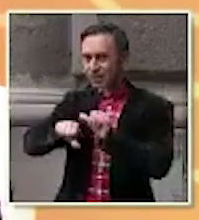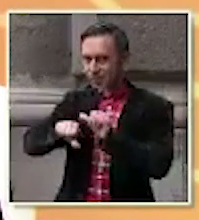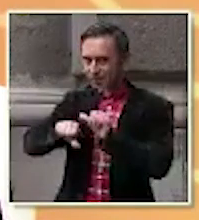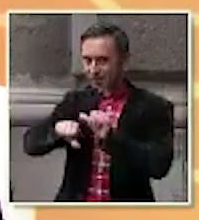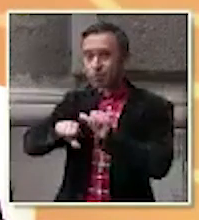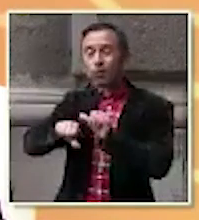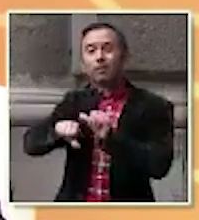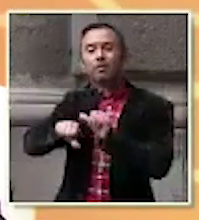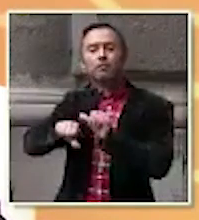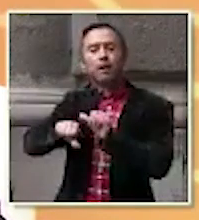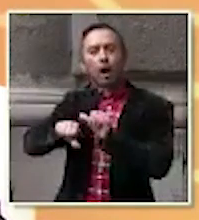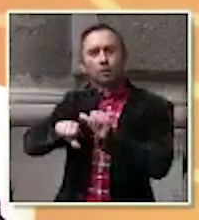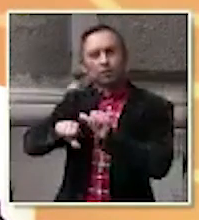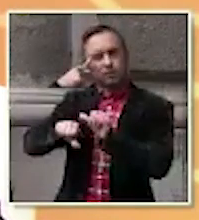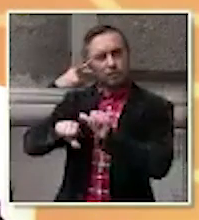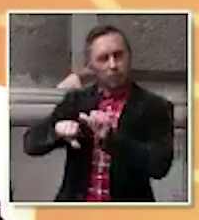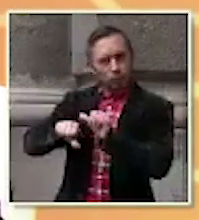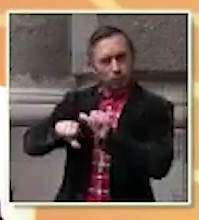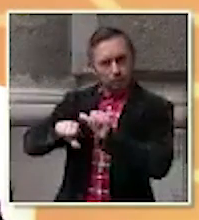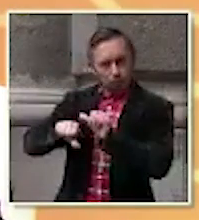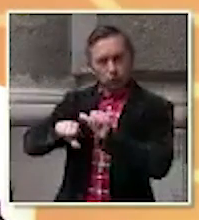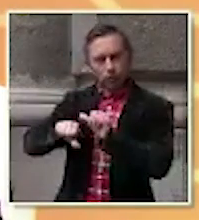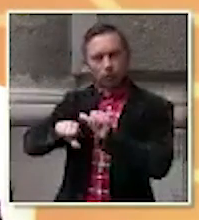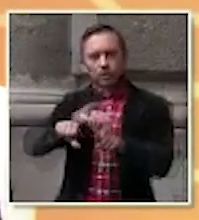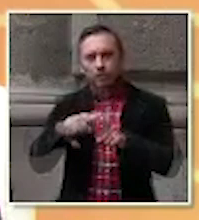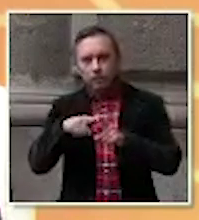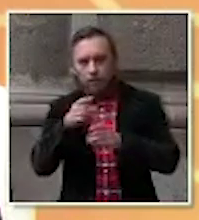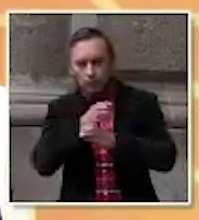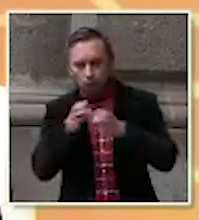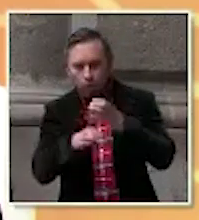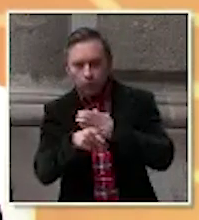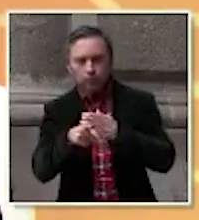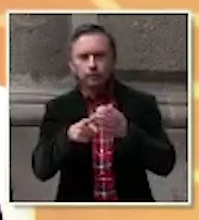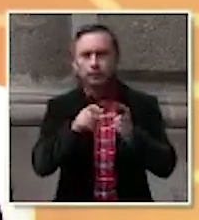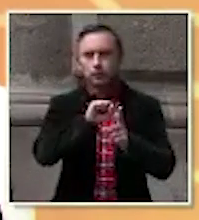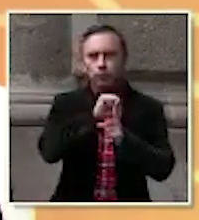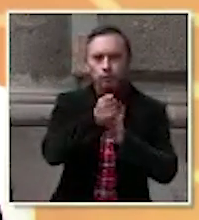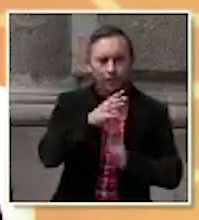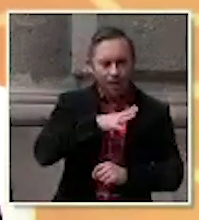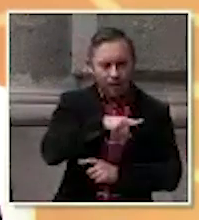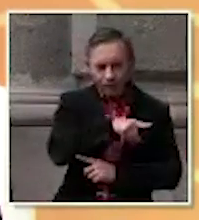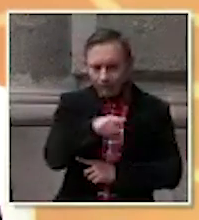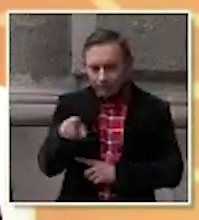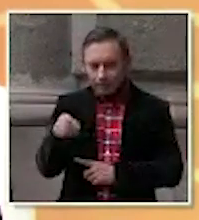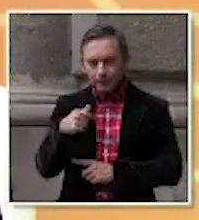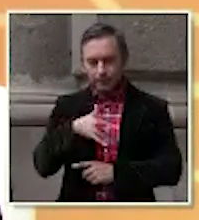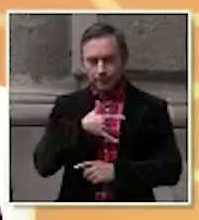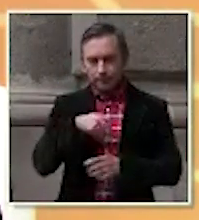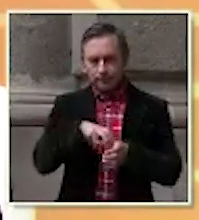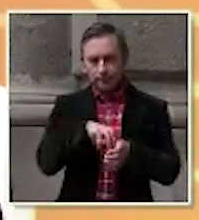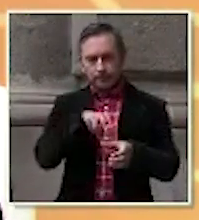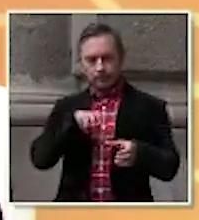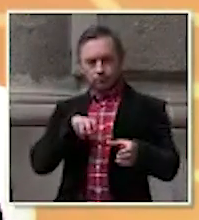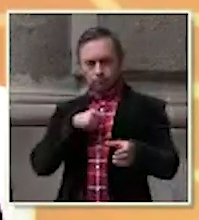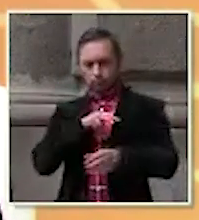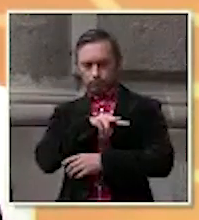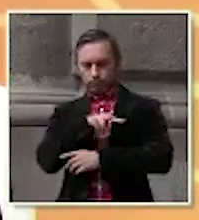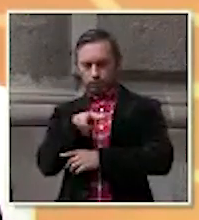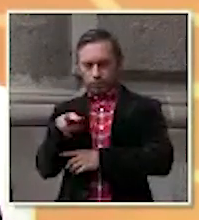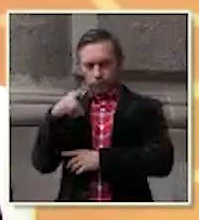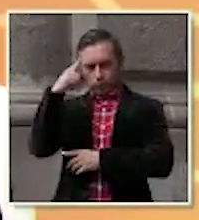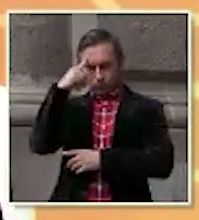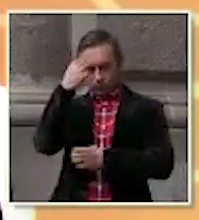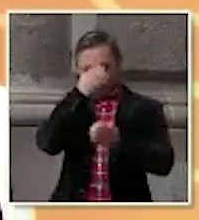distancia, aprender a ver las cosas y circunstancias con una lejanía que nos permita tomar decisiones informadas y no